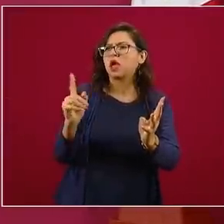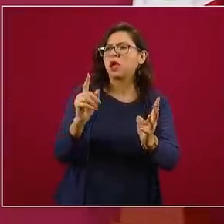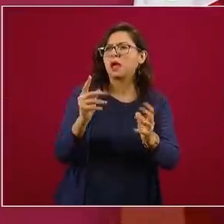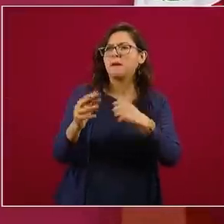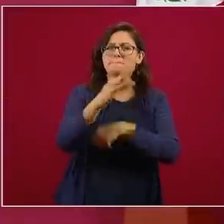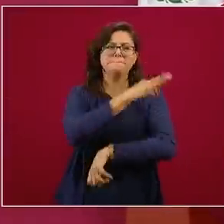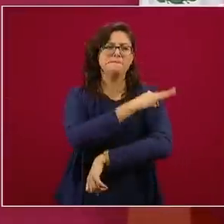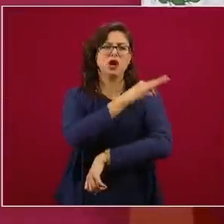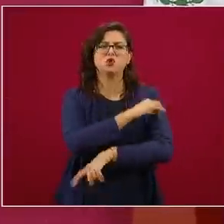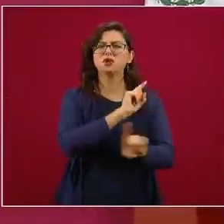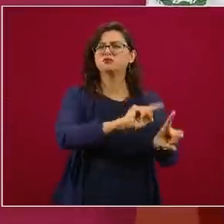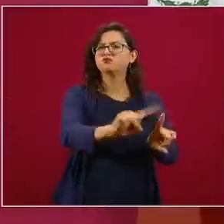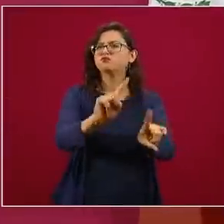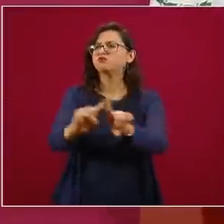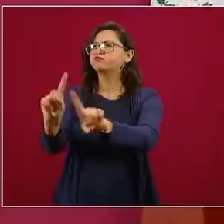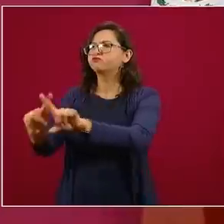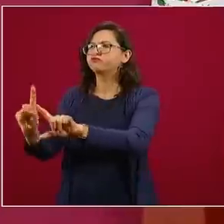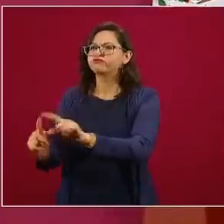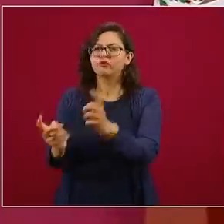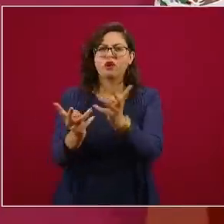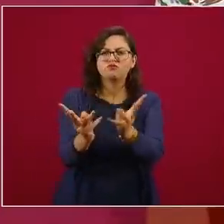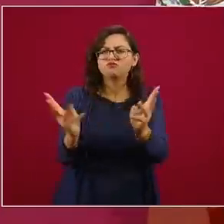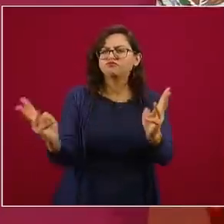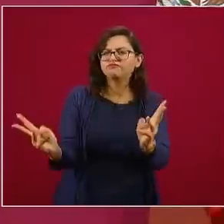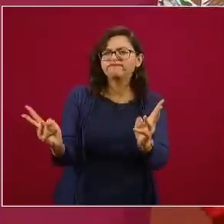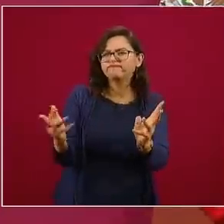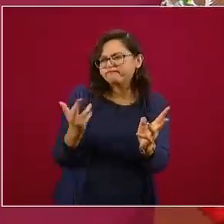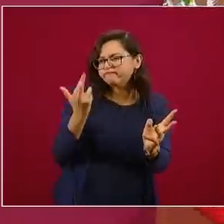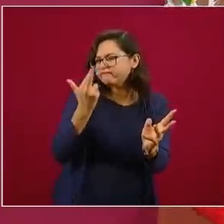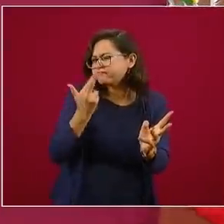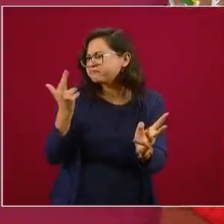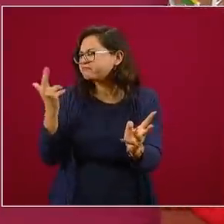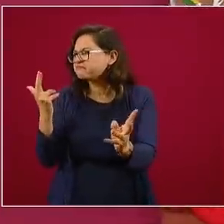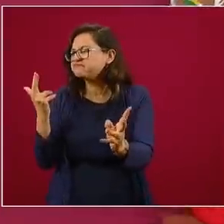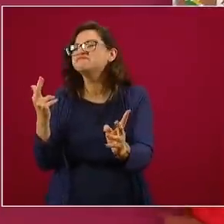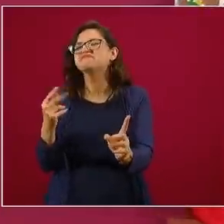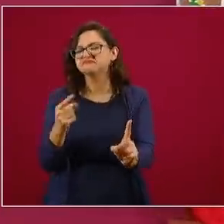opción hasta ahora, es la vacuna